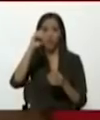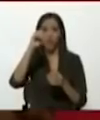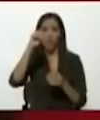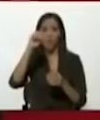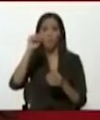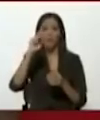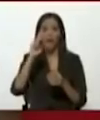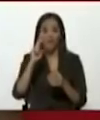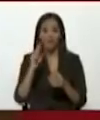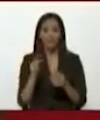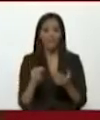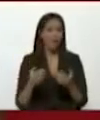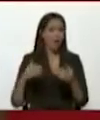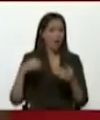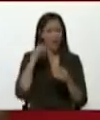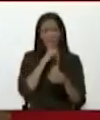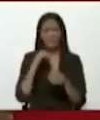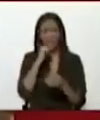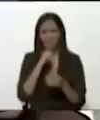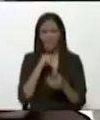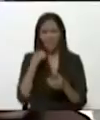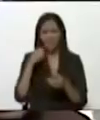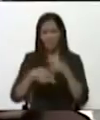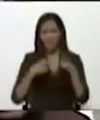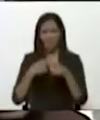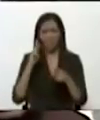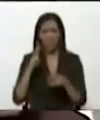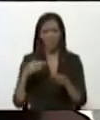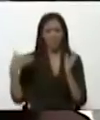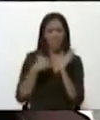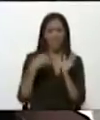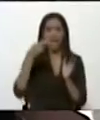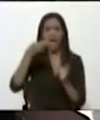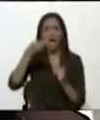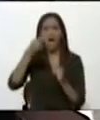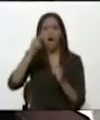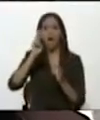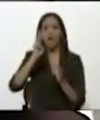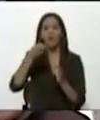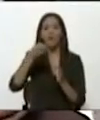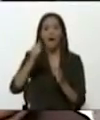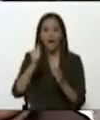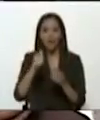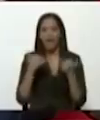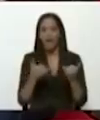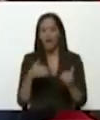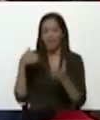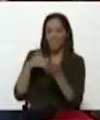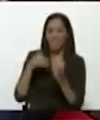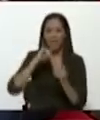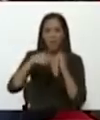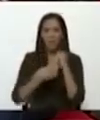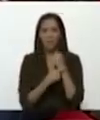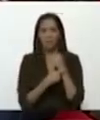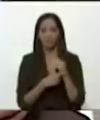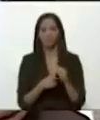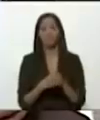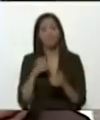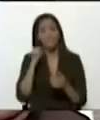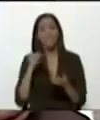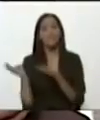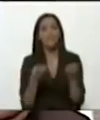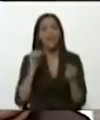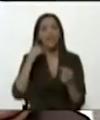Guaidó. Vamos a invitar a Reinaldo Armas entonces. No, vamos a invitar, a Mario Silva para que nos hable de la hojilla la próxima